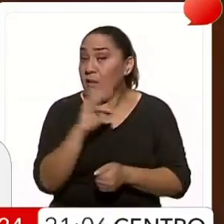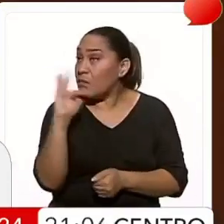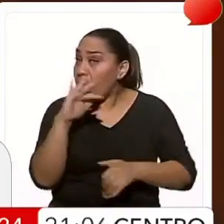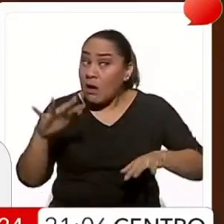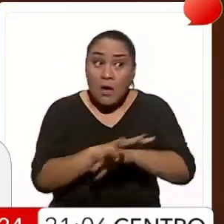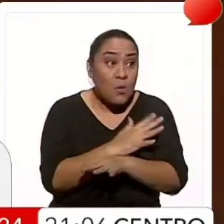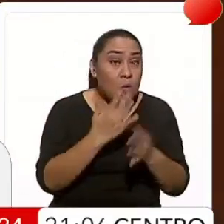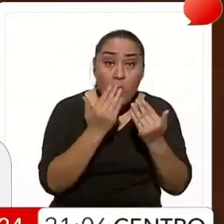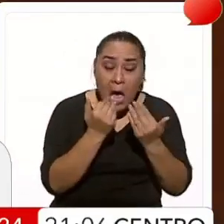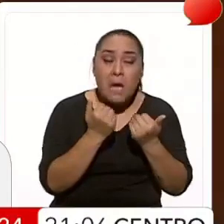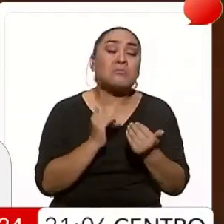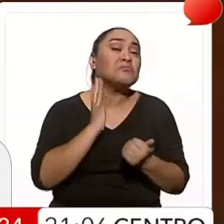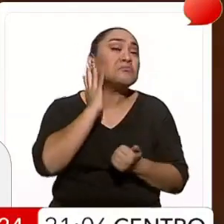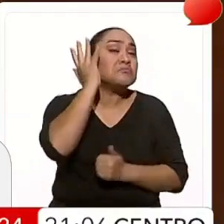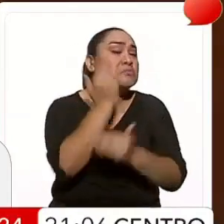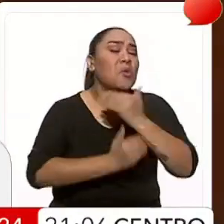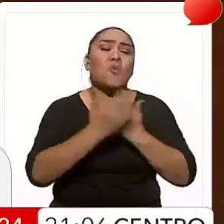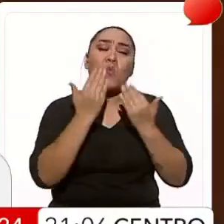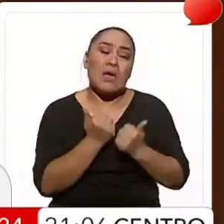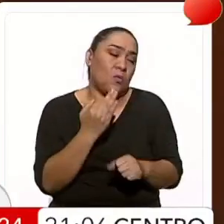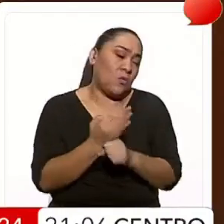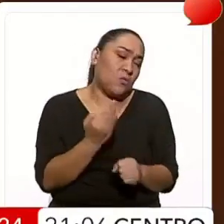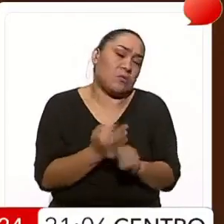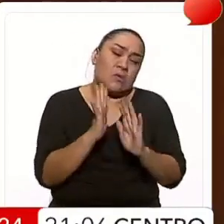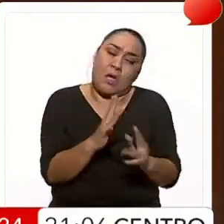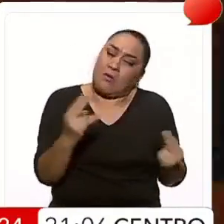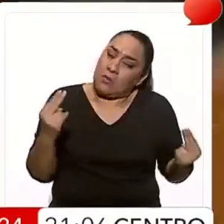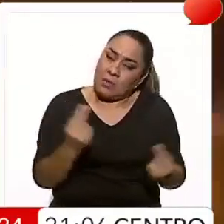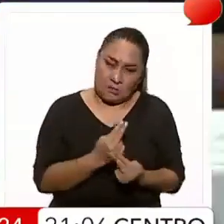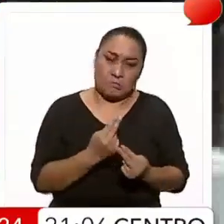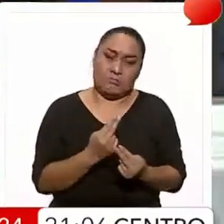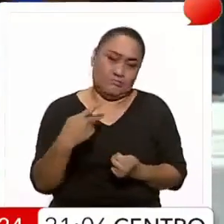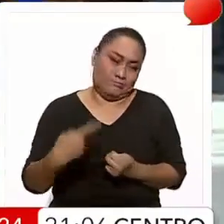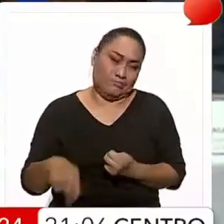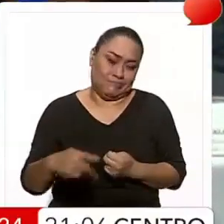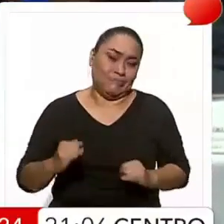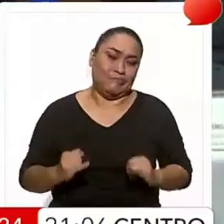no evolucionamos, y creo que es lo que nos hace falta institucionalmente.